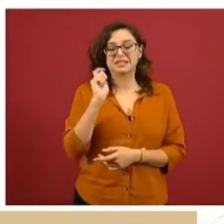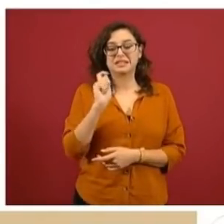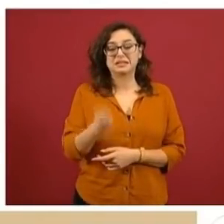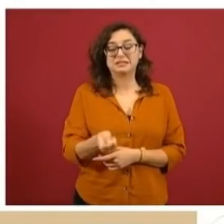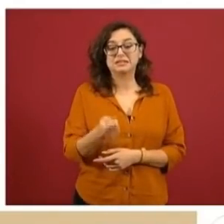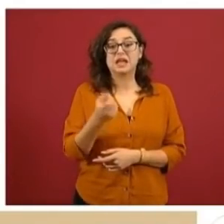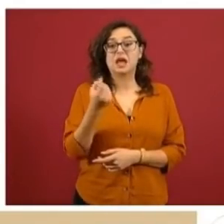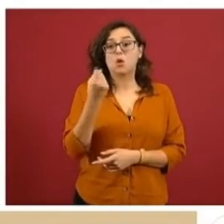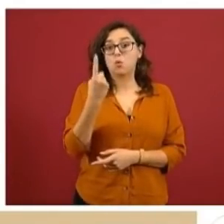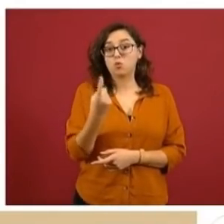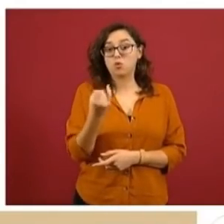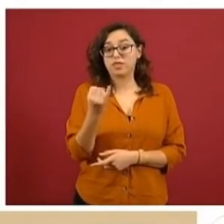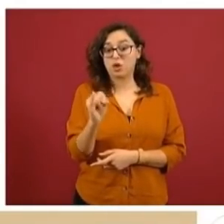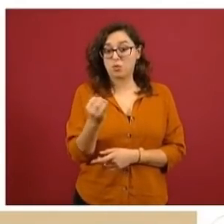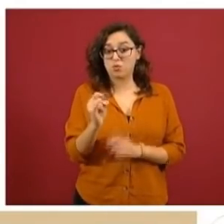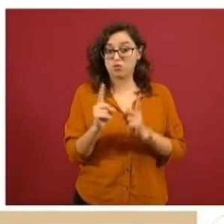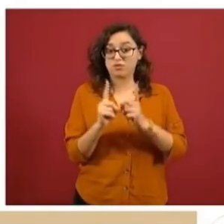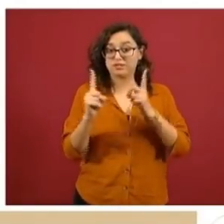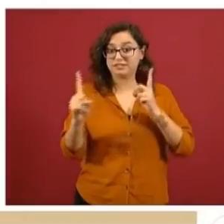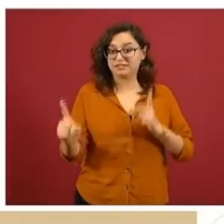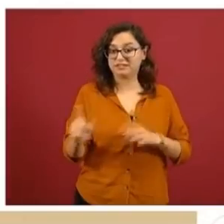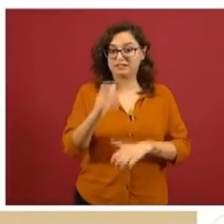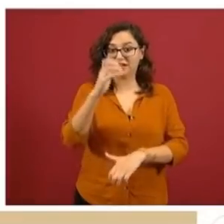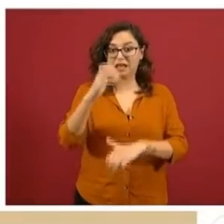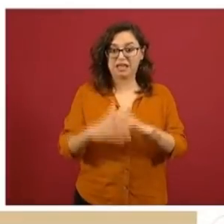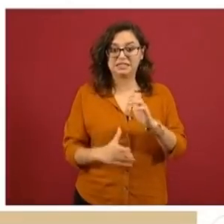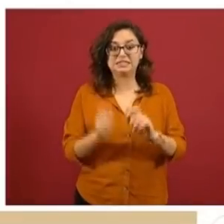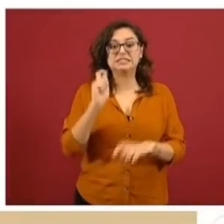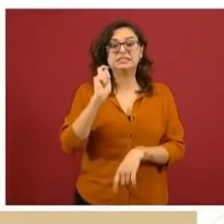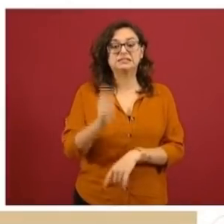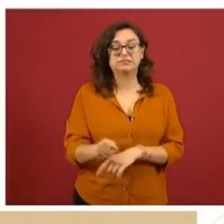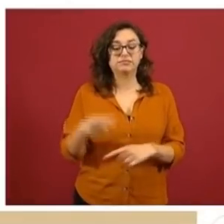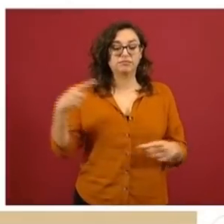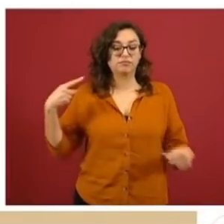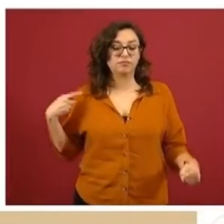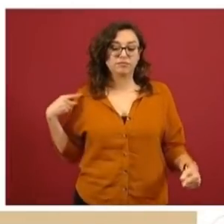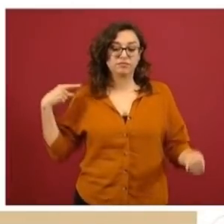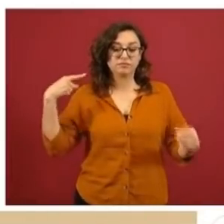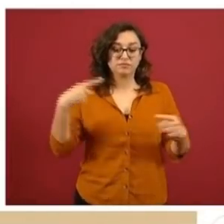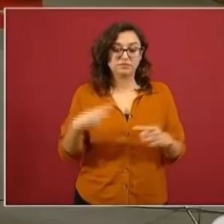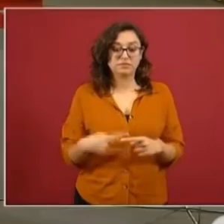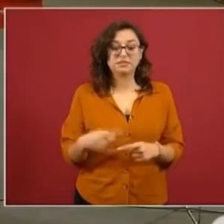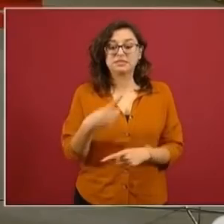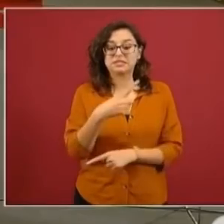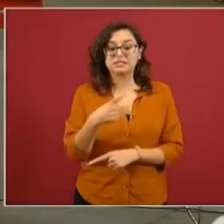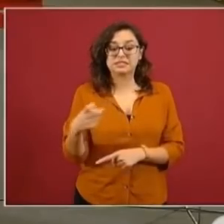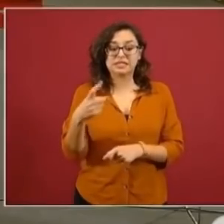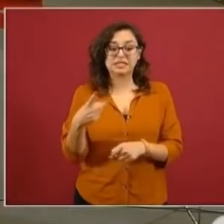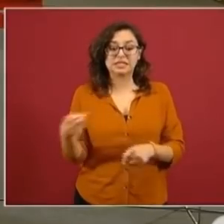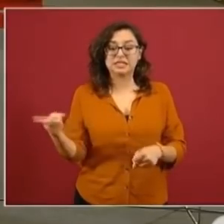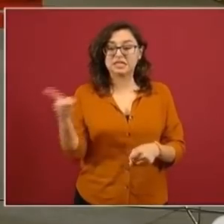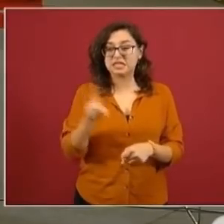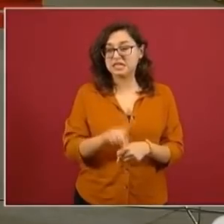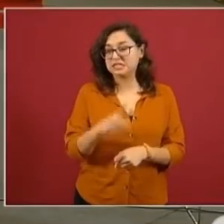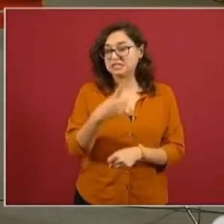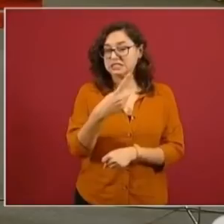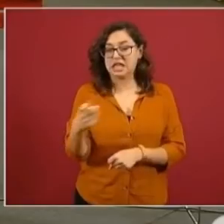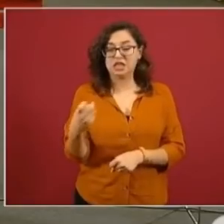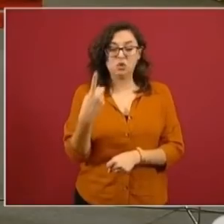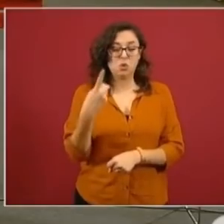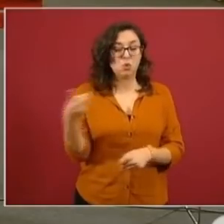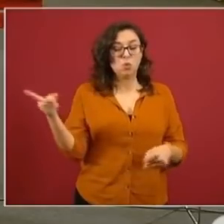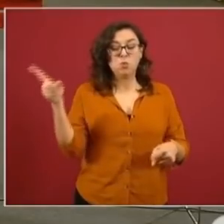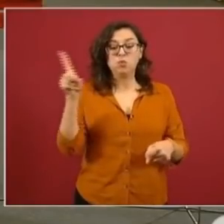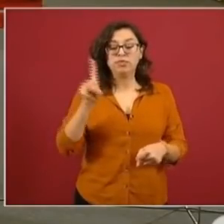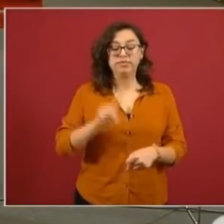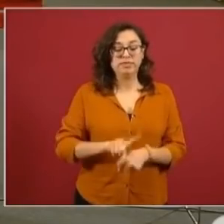Distancia. Entonces, al día de hoy, a casi deben de ser ya 100 días, 101 días,